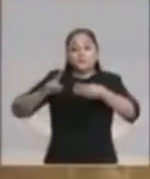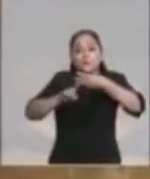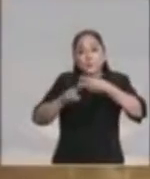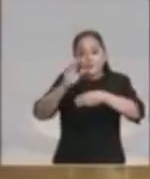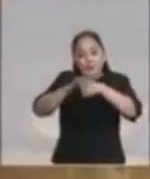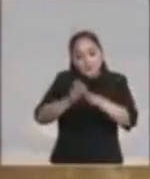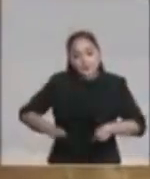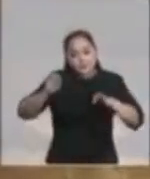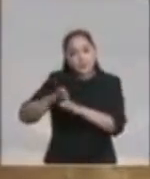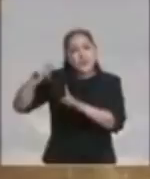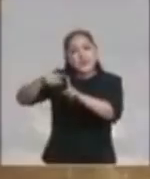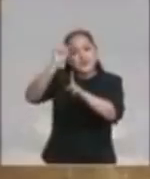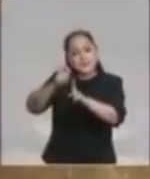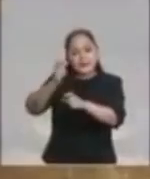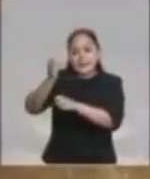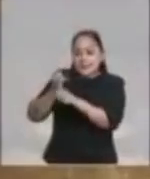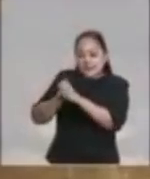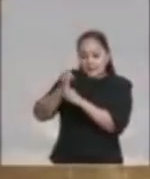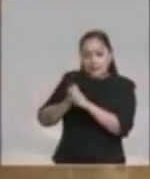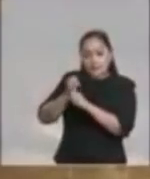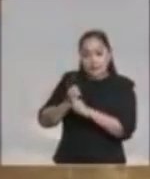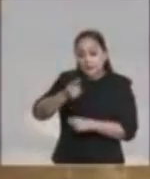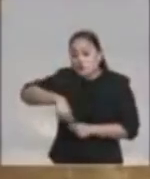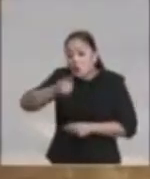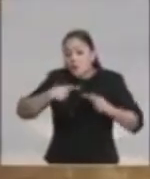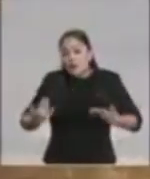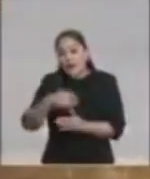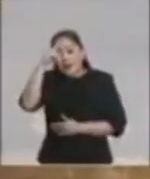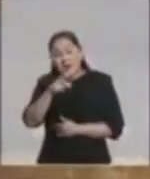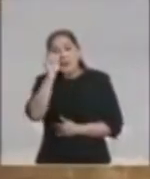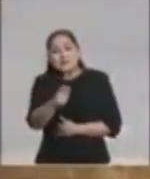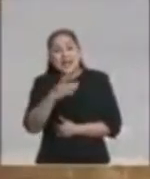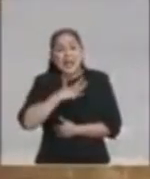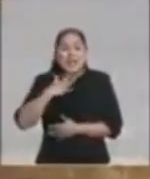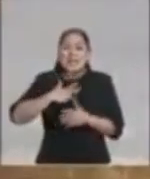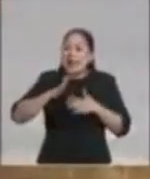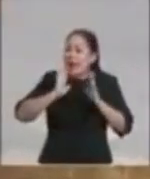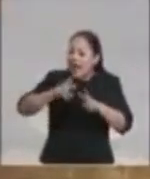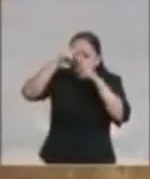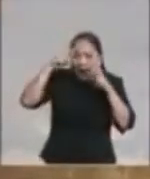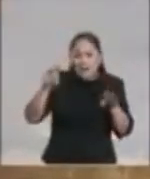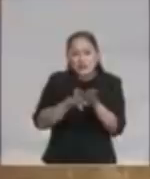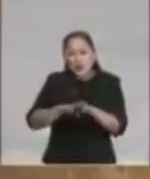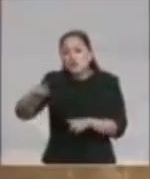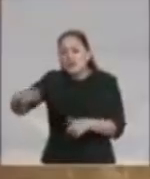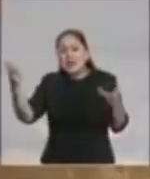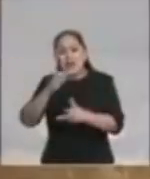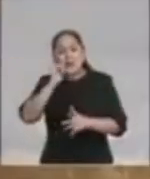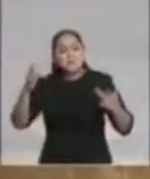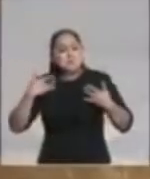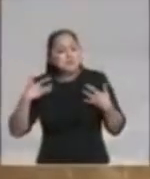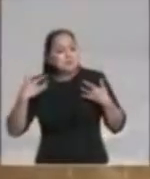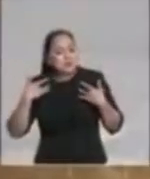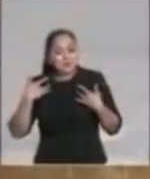importante, es investigar. La gente está cansada de que en México no pasa nada cuando enfrentamos violencia. Y eso quiere decir... que si queremos